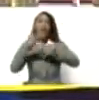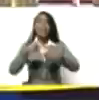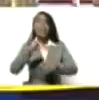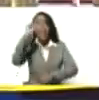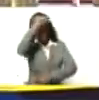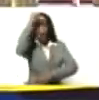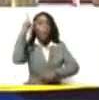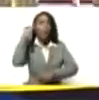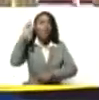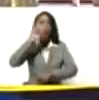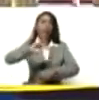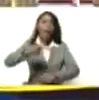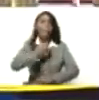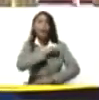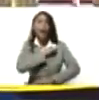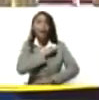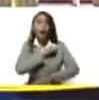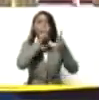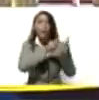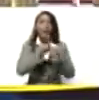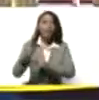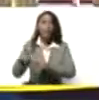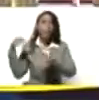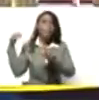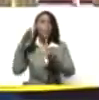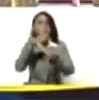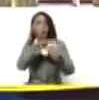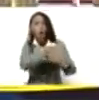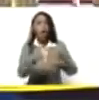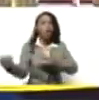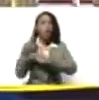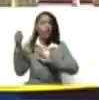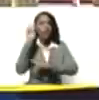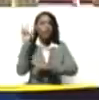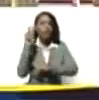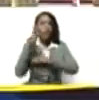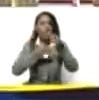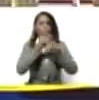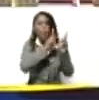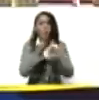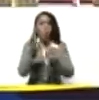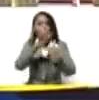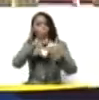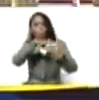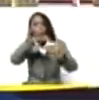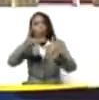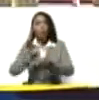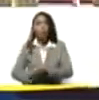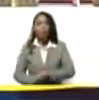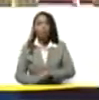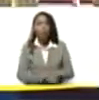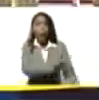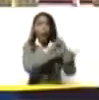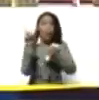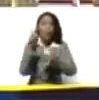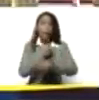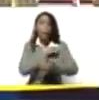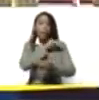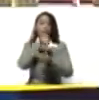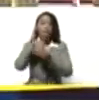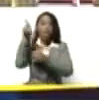lópez de madrid' planificar ataques terroristas contra venezuela ella está en españa